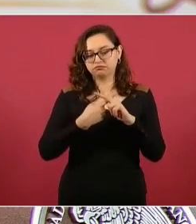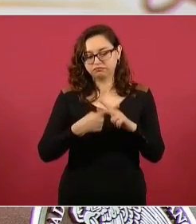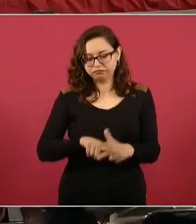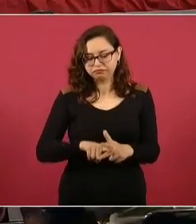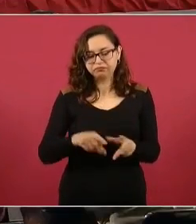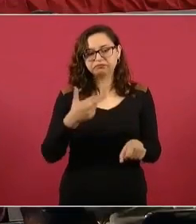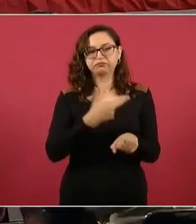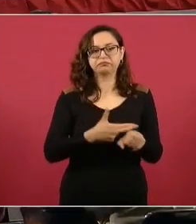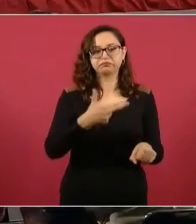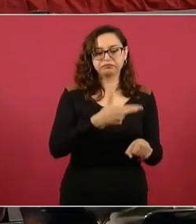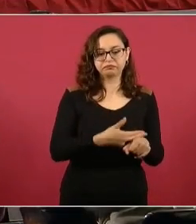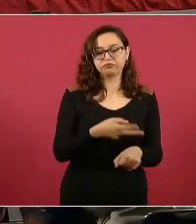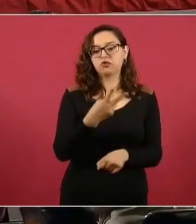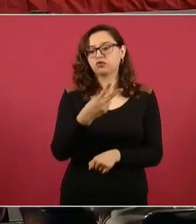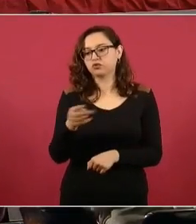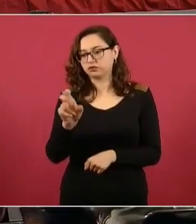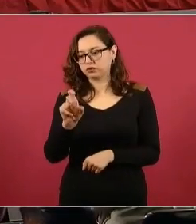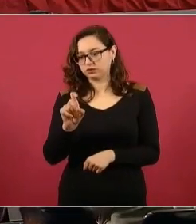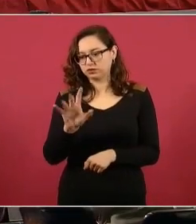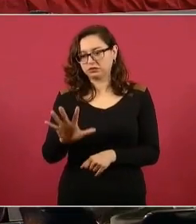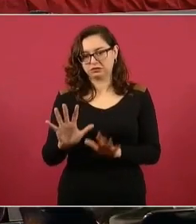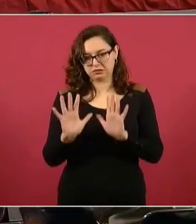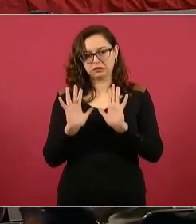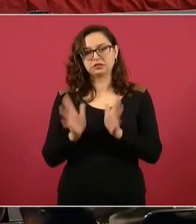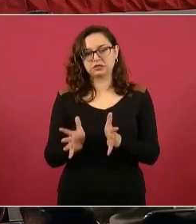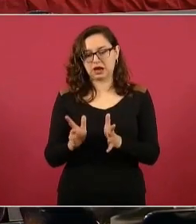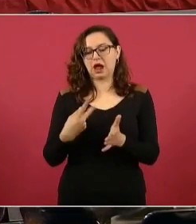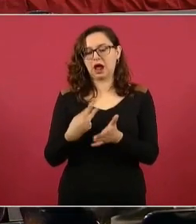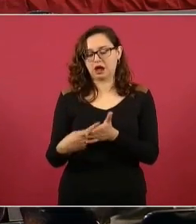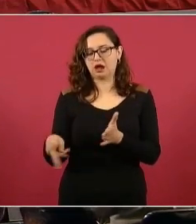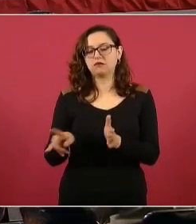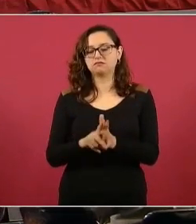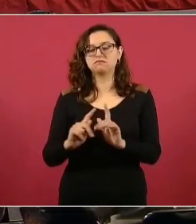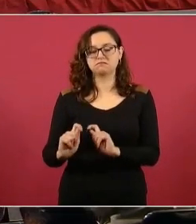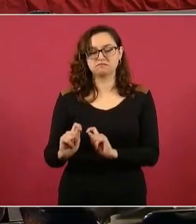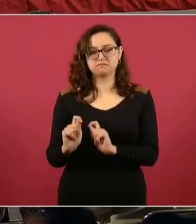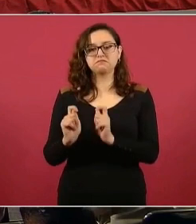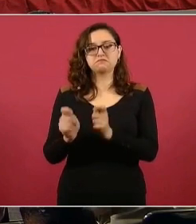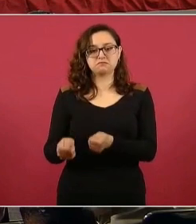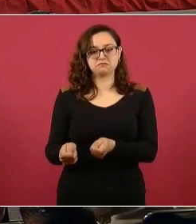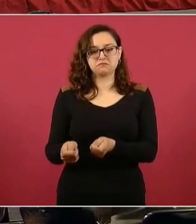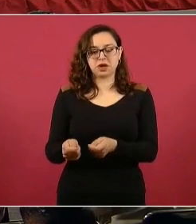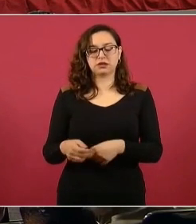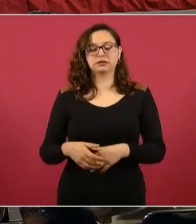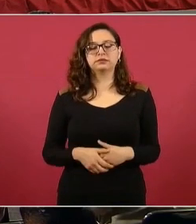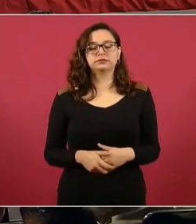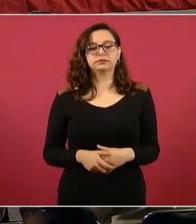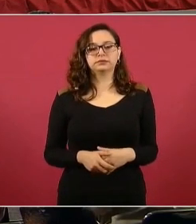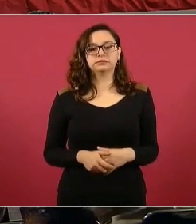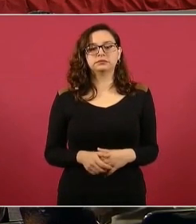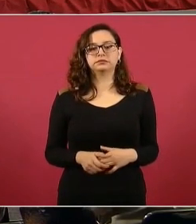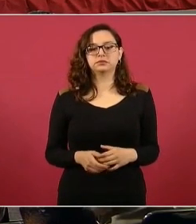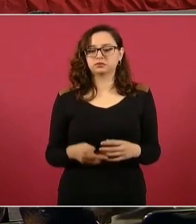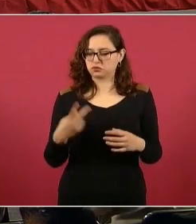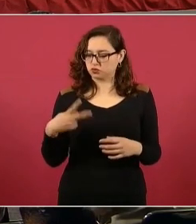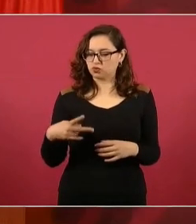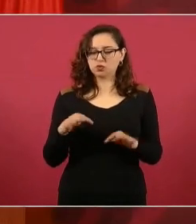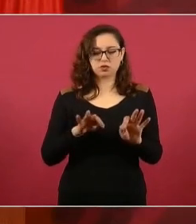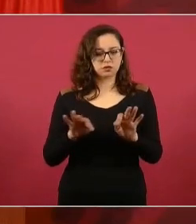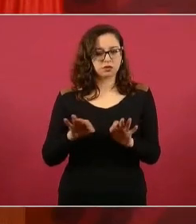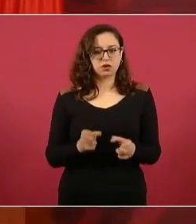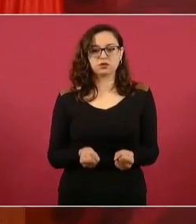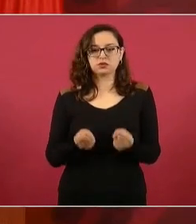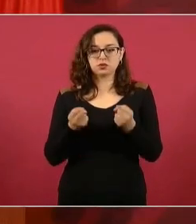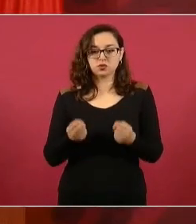cuales 235 ya tienen una una base una certeza laboral con